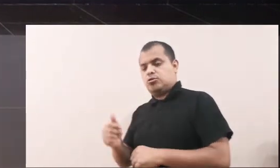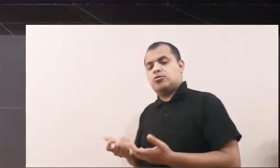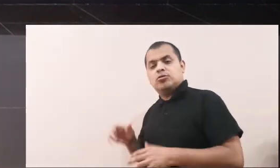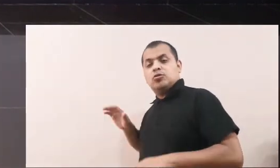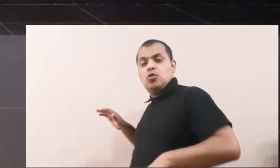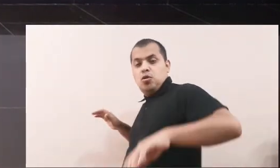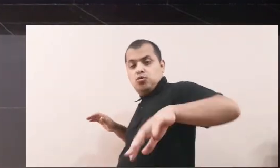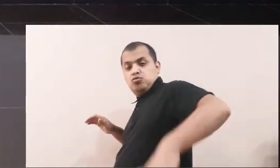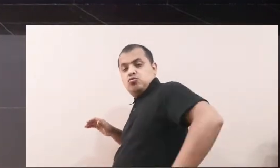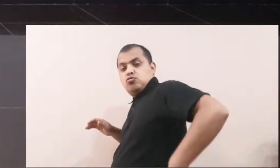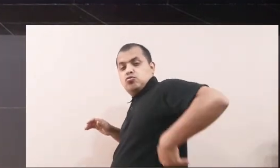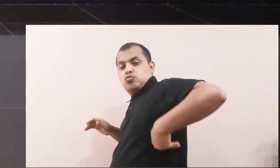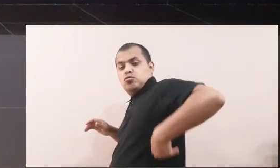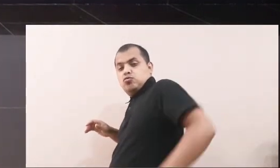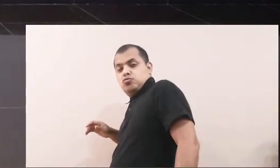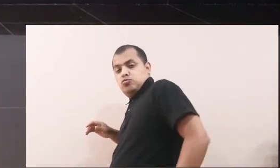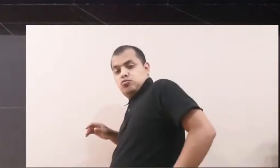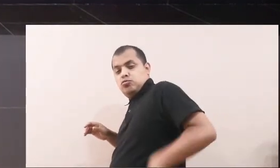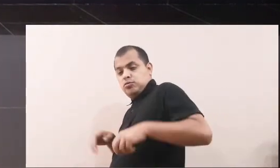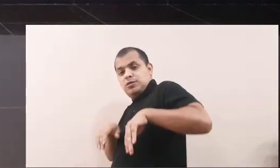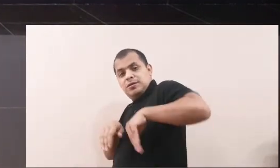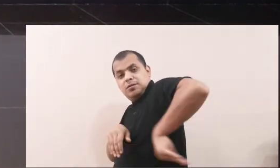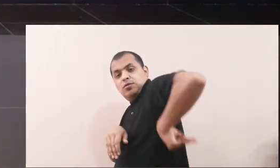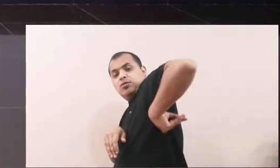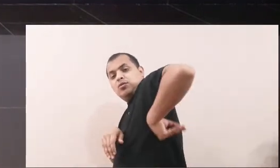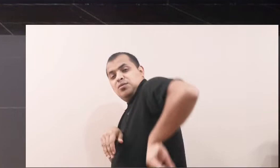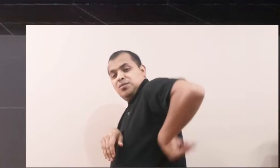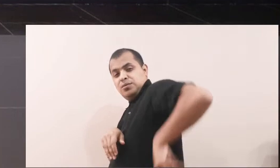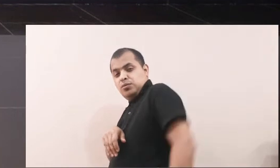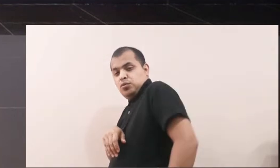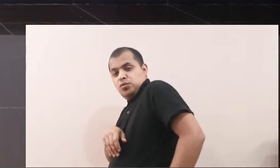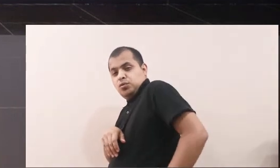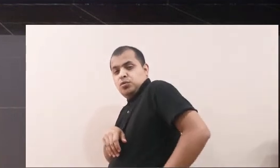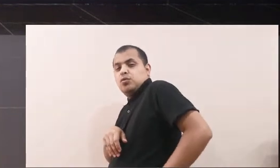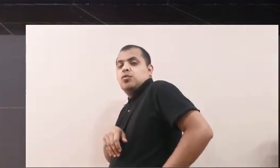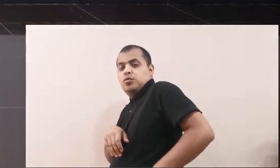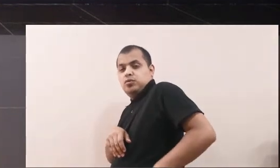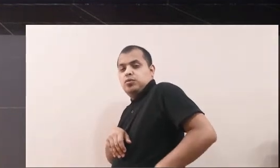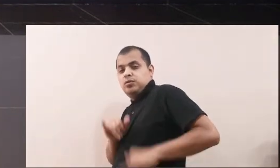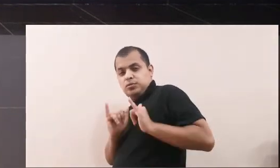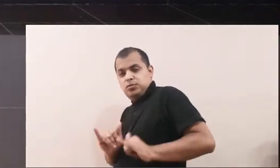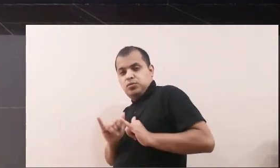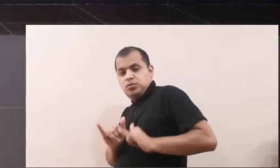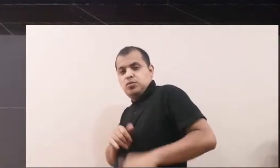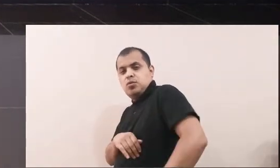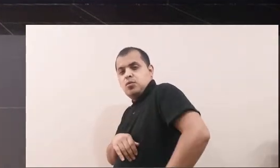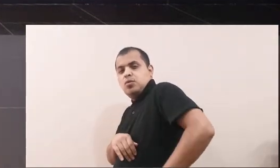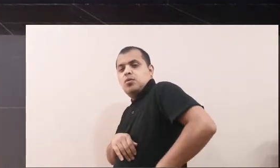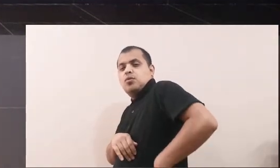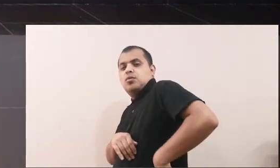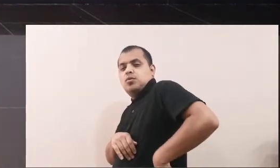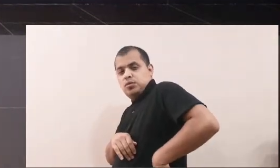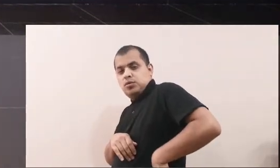supuesto, la otra pierna, ¿ok? Mantengan ahí la posición